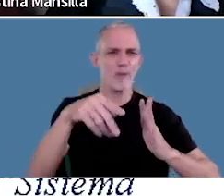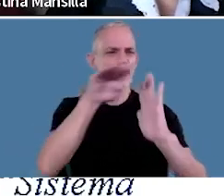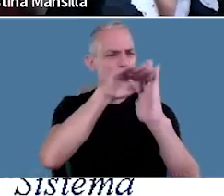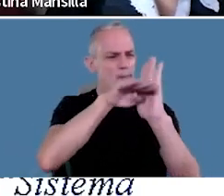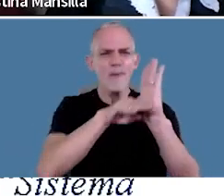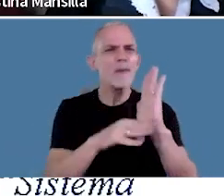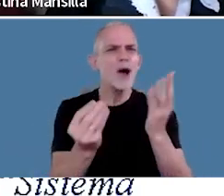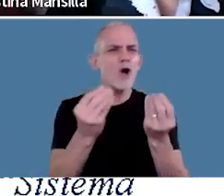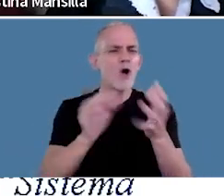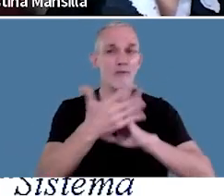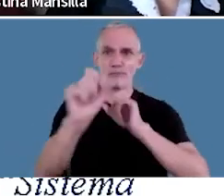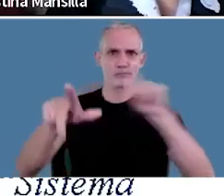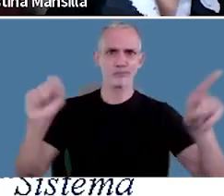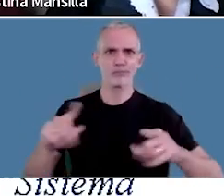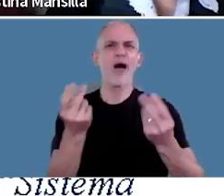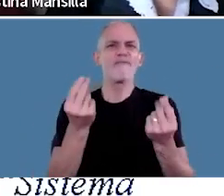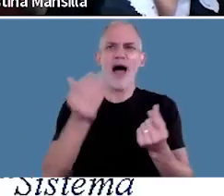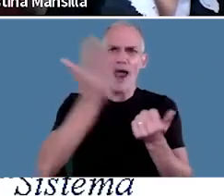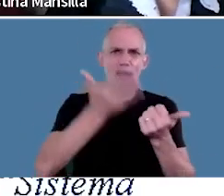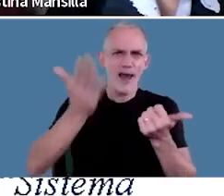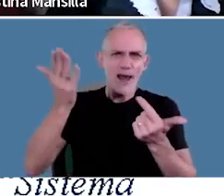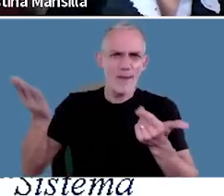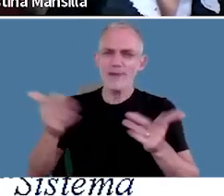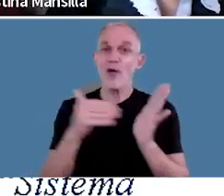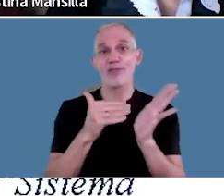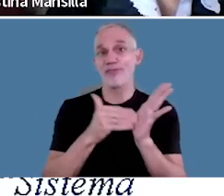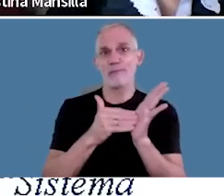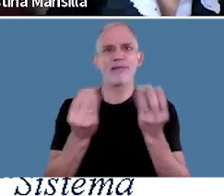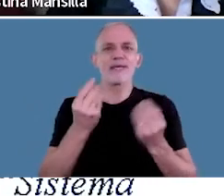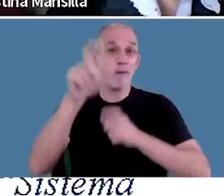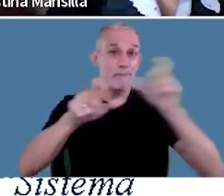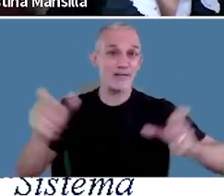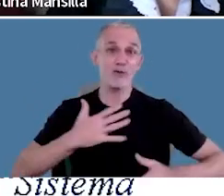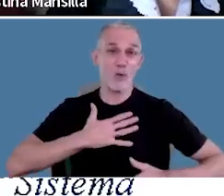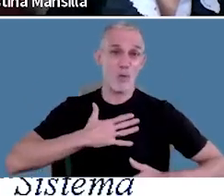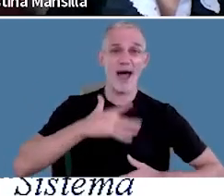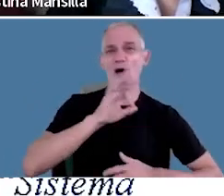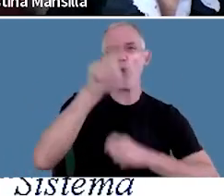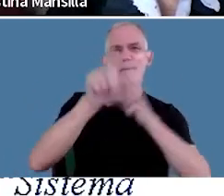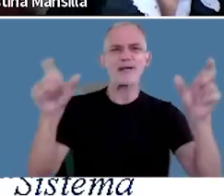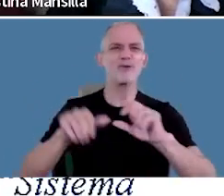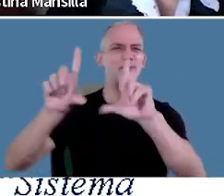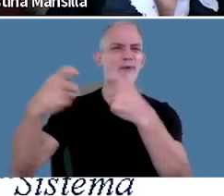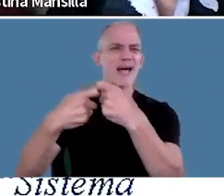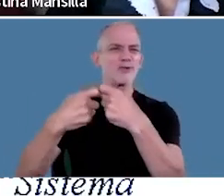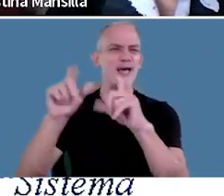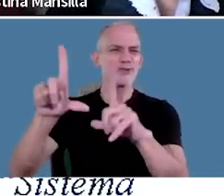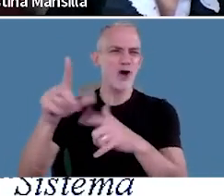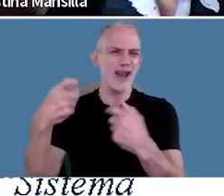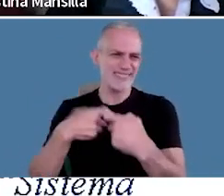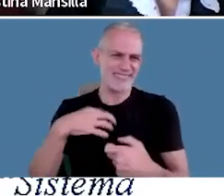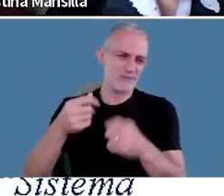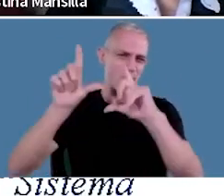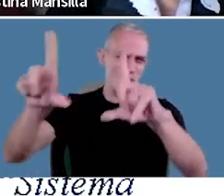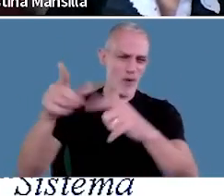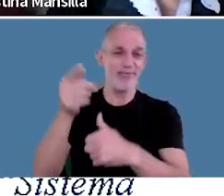para definir la valoración depende de que se trate de personas humanas o jurídicas y en cada